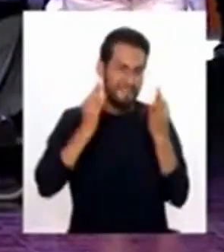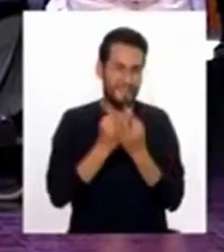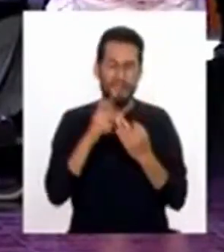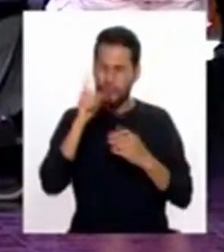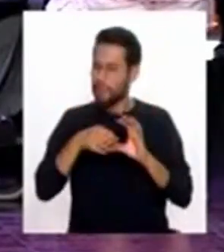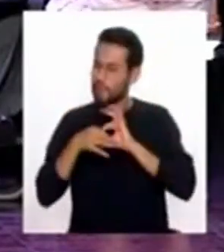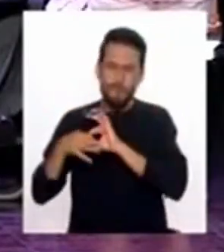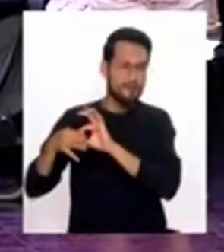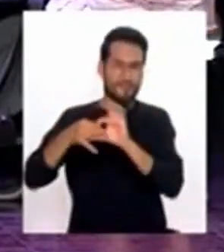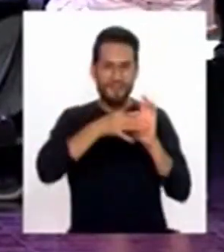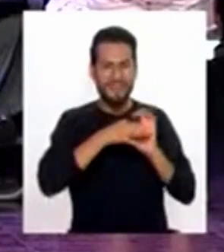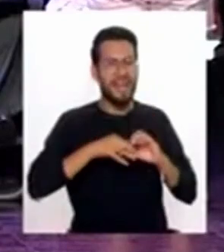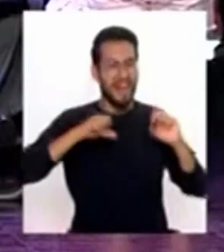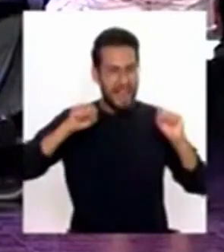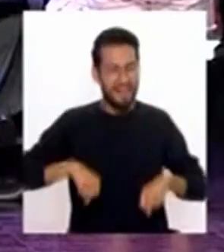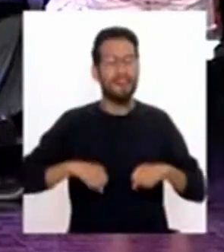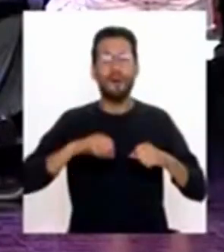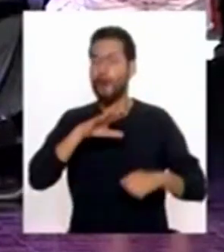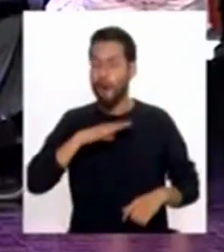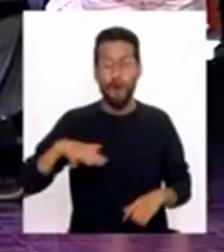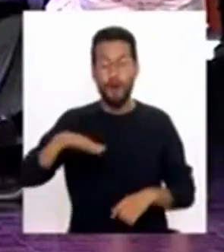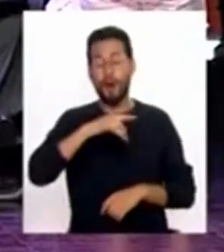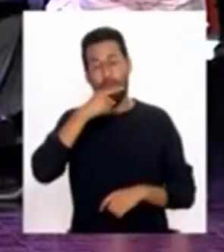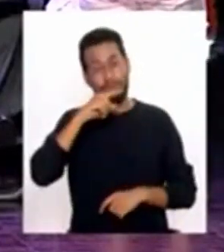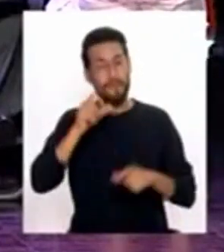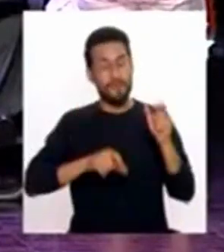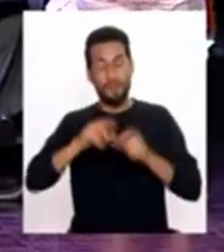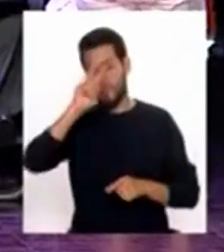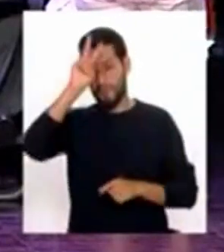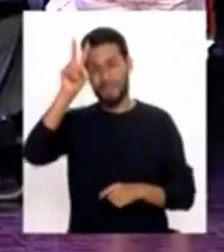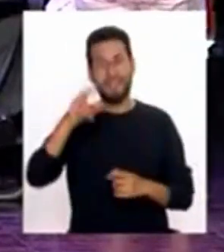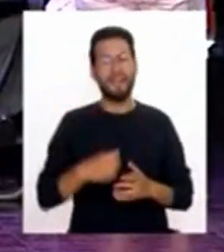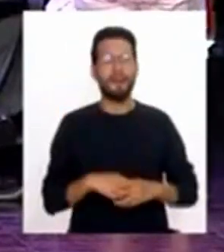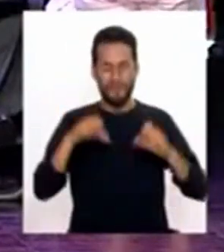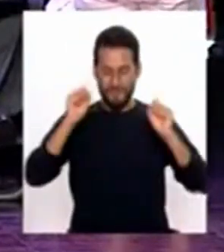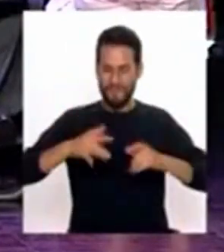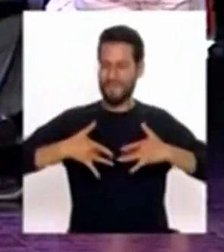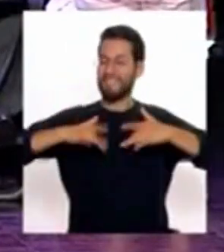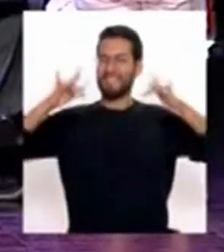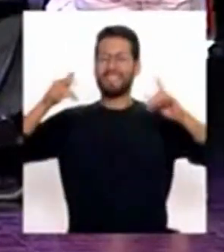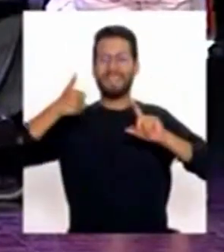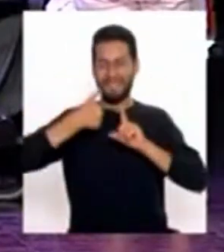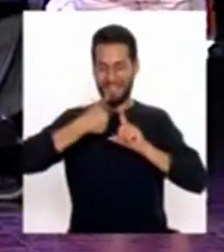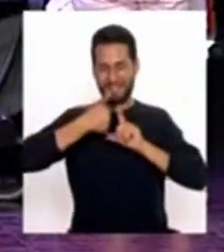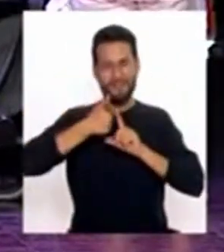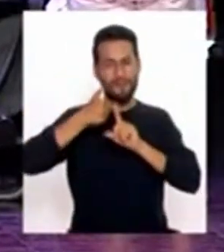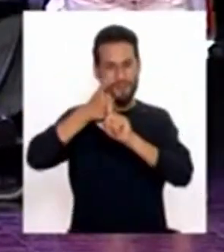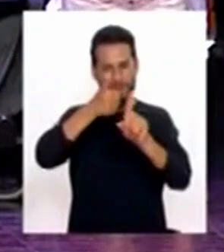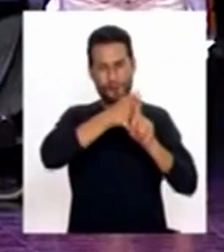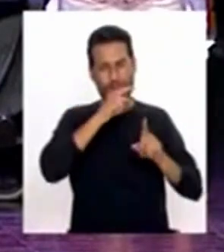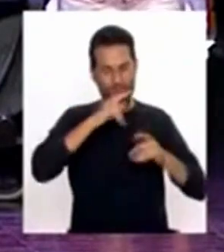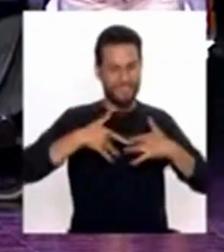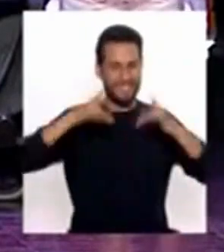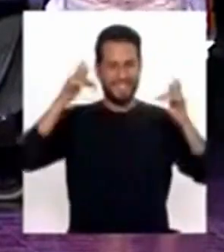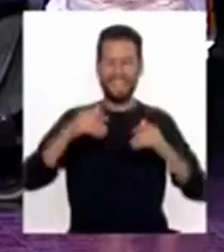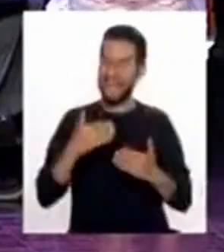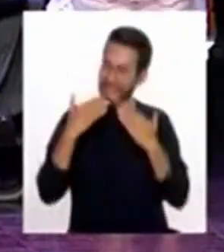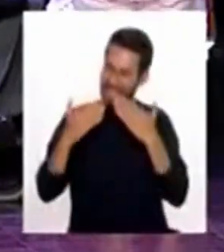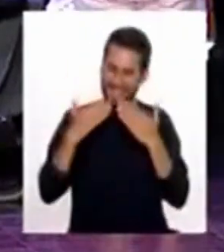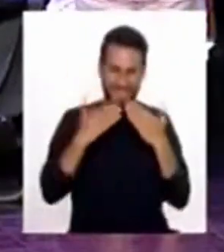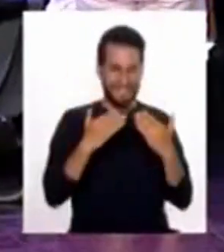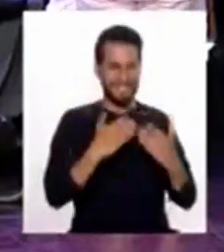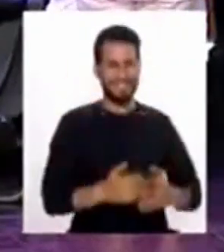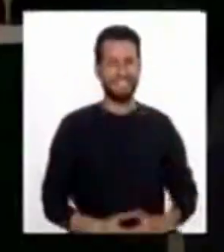unámonos y hagamos que todas las mujeres del Perú brillen con luz propia. Muchas gracias.